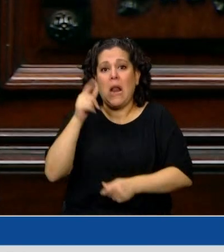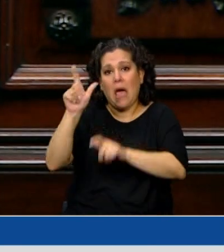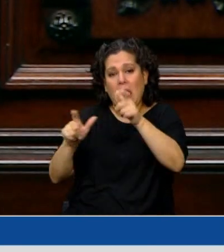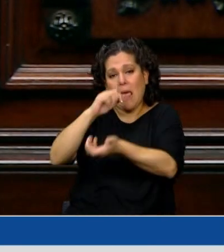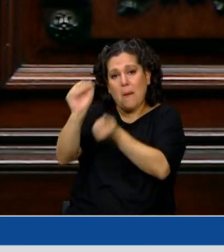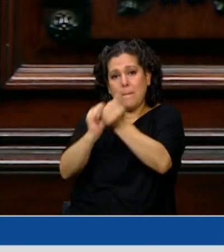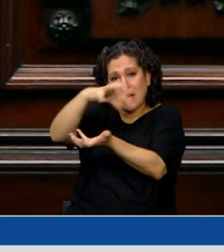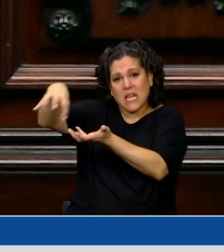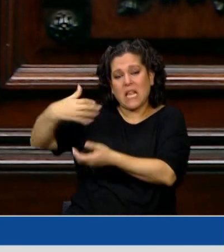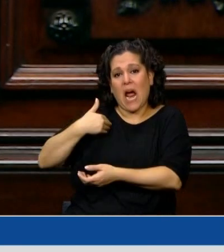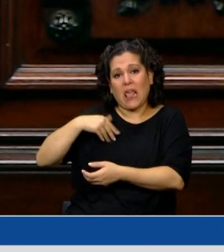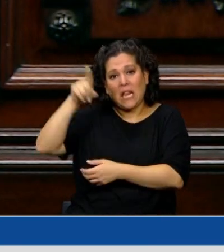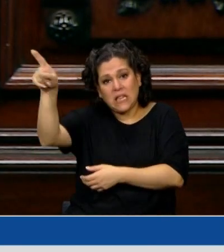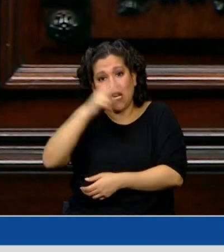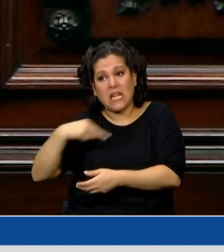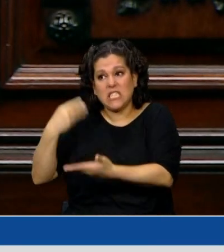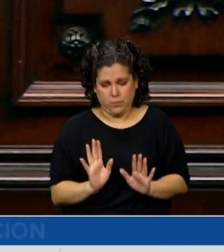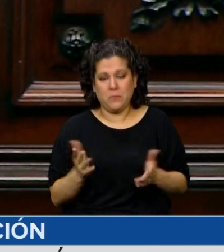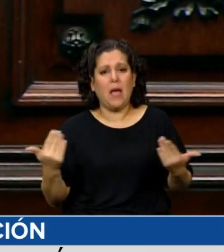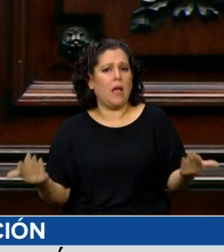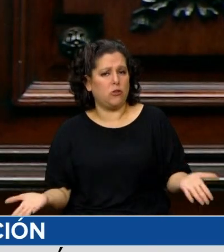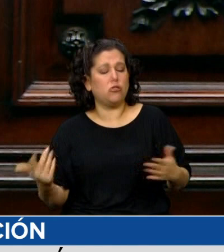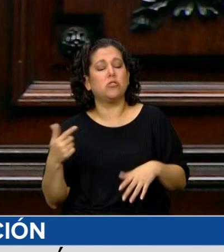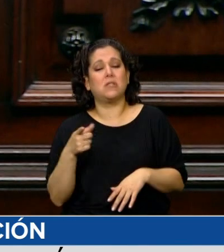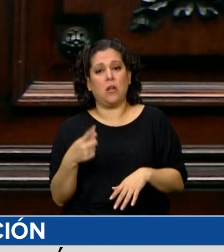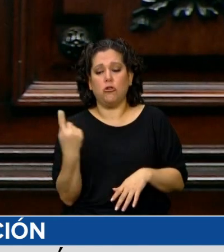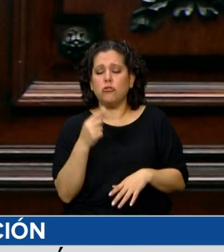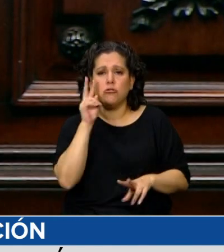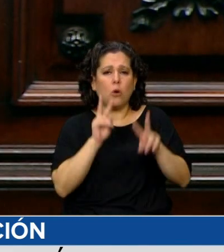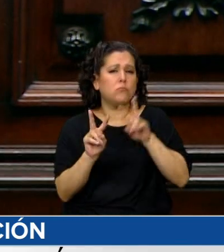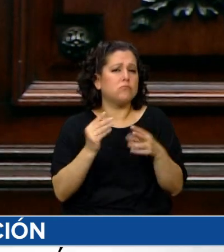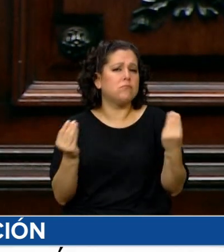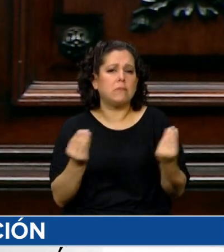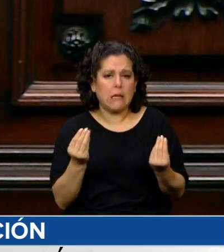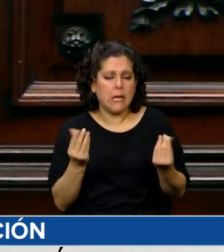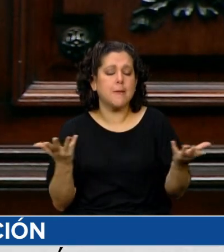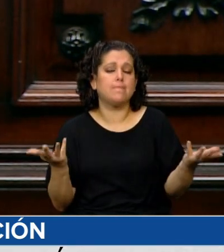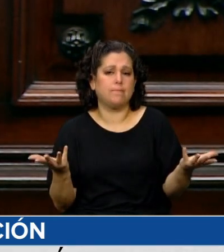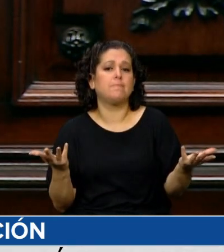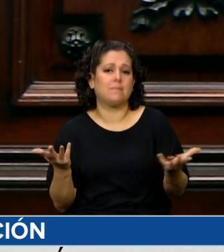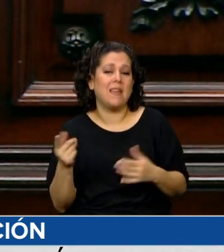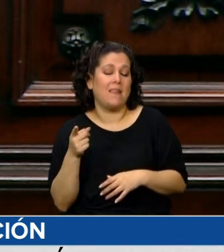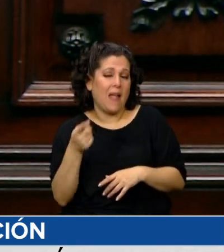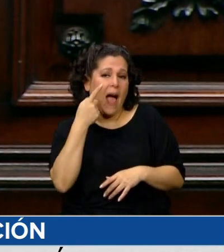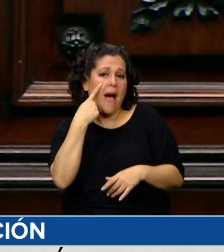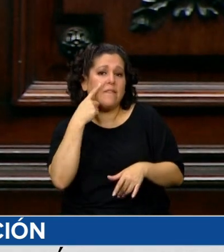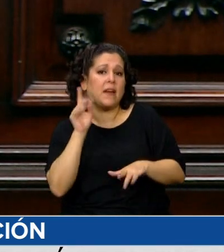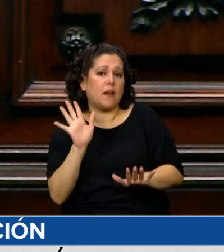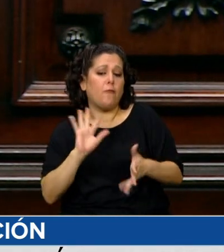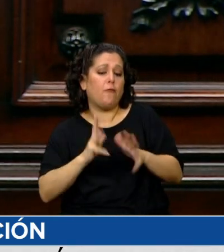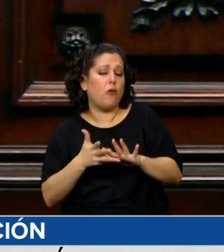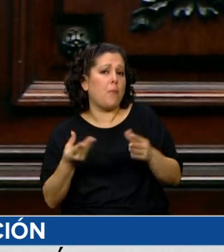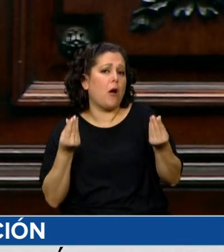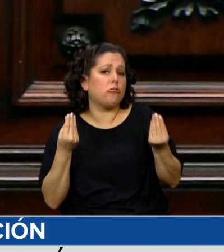puedan seguir generando crecimiento económico. Lo que estamos buscando, sin ninguna duda, es ver de qué